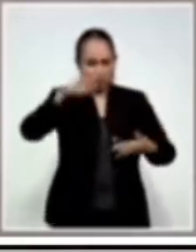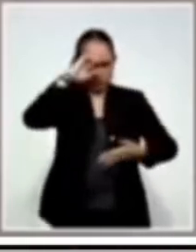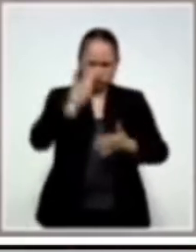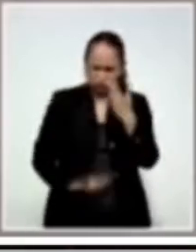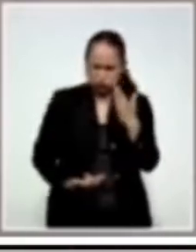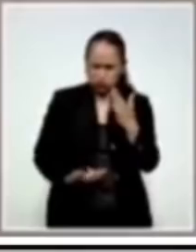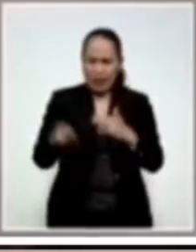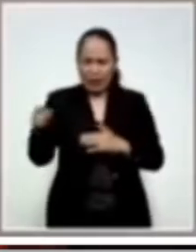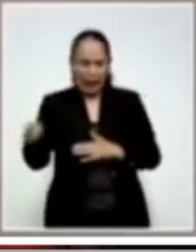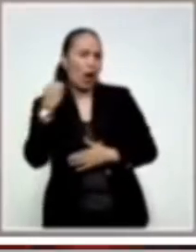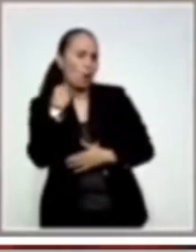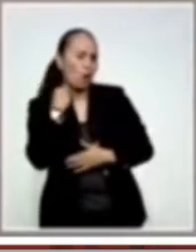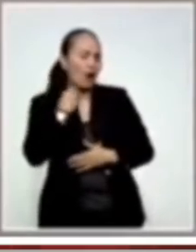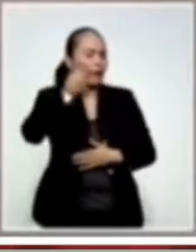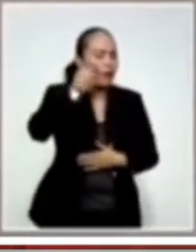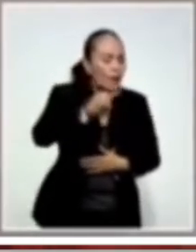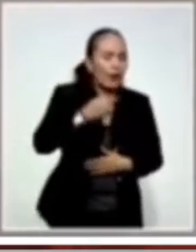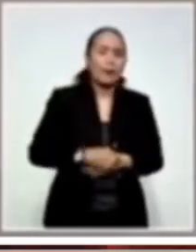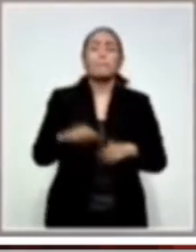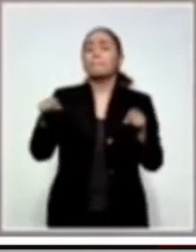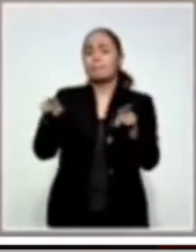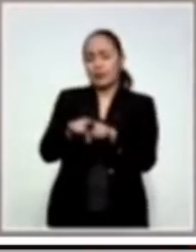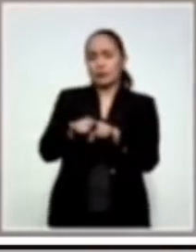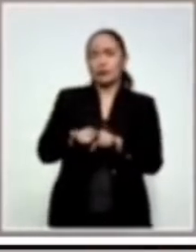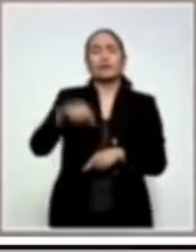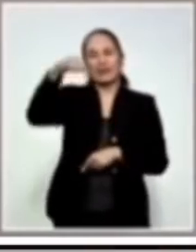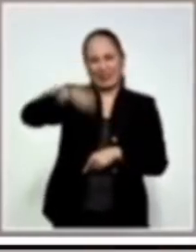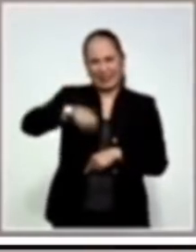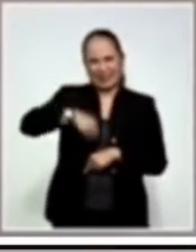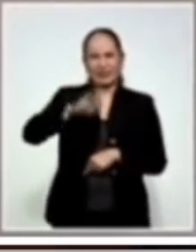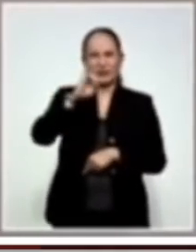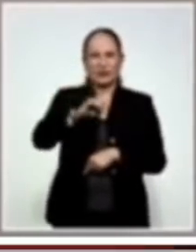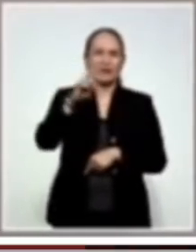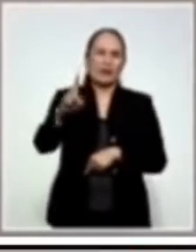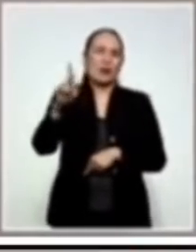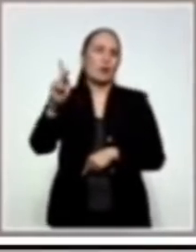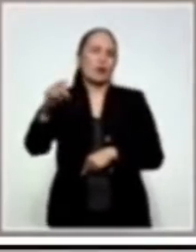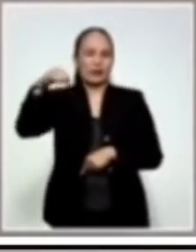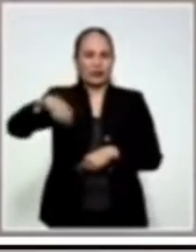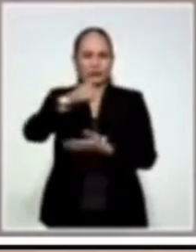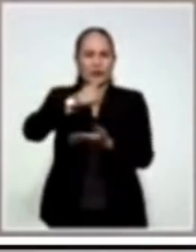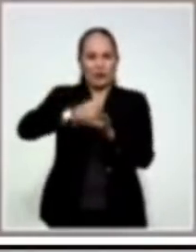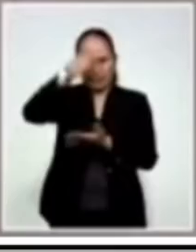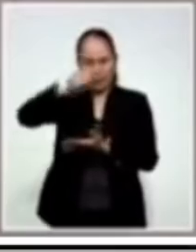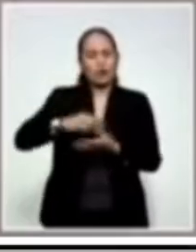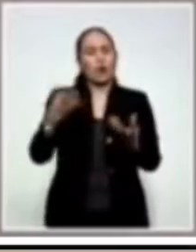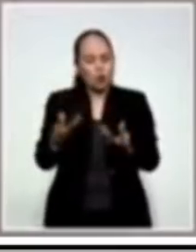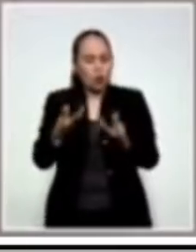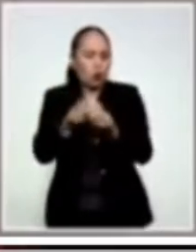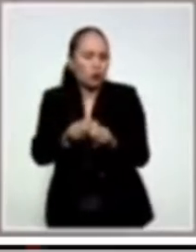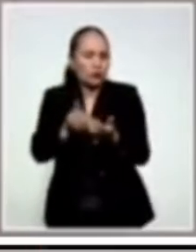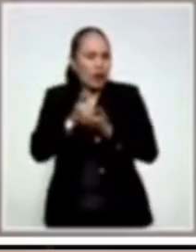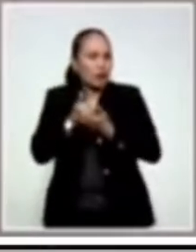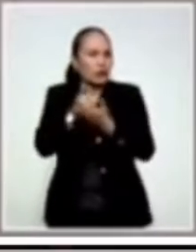también estaremos colaborando con la Defensoría Pública de la Ciudad de México para coadyuvar con ellos, de manera que